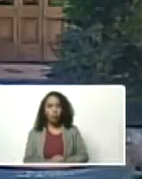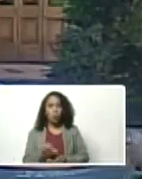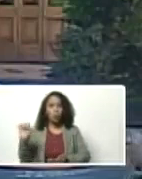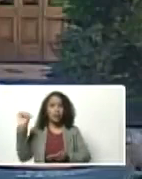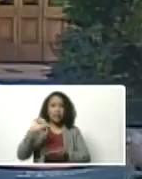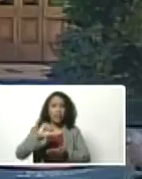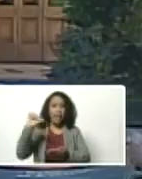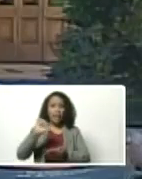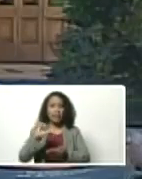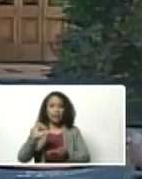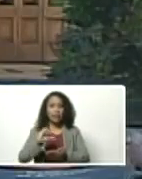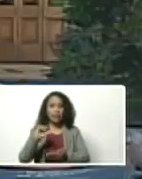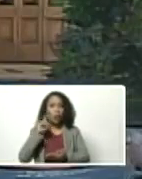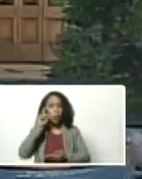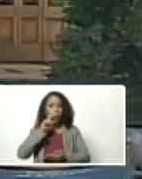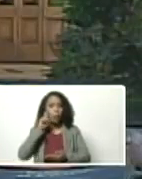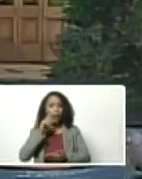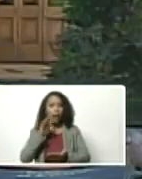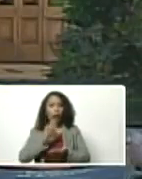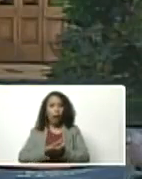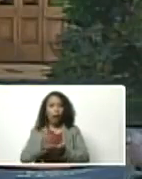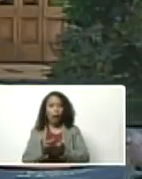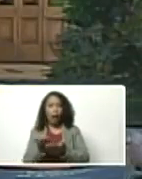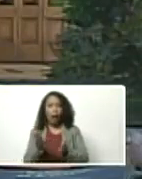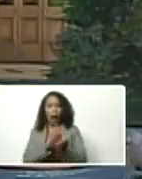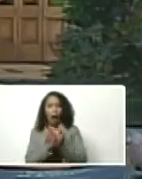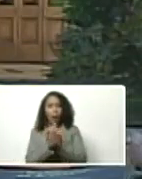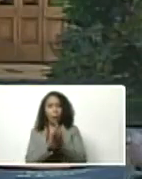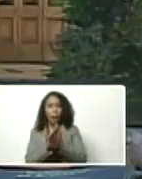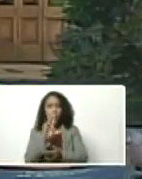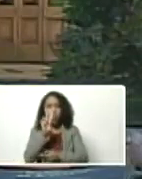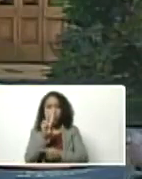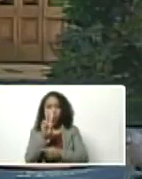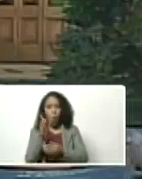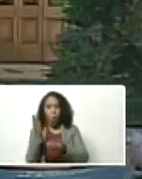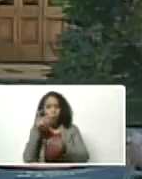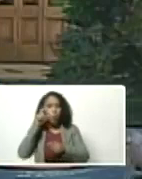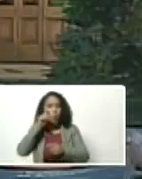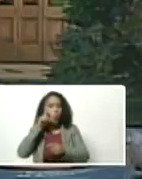silita. Una arepita y dos tomaticos.